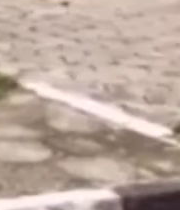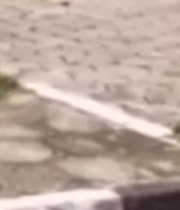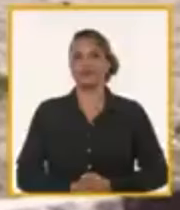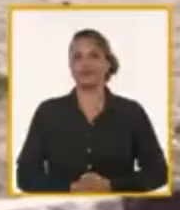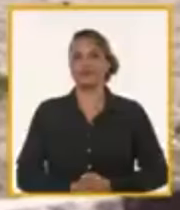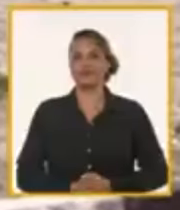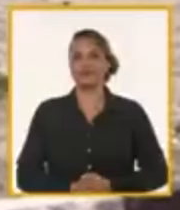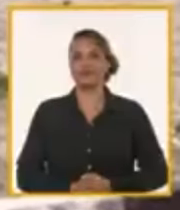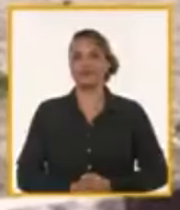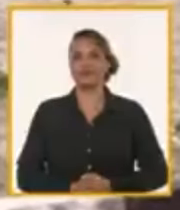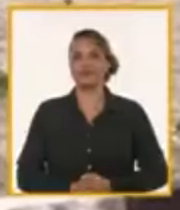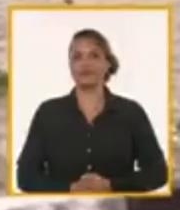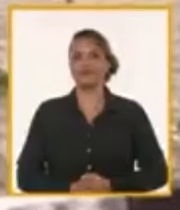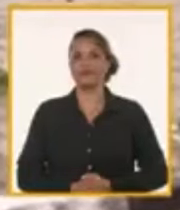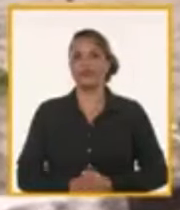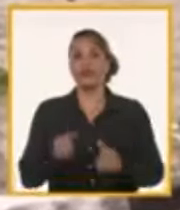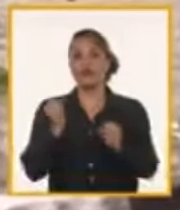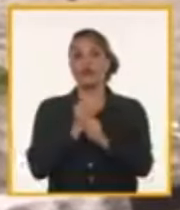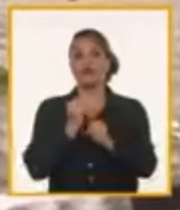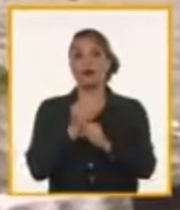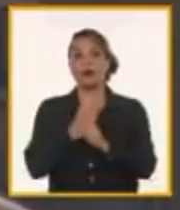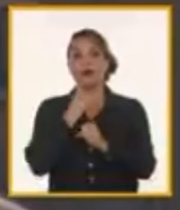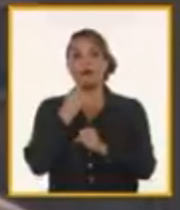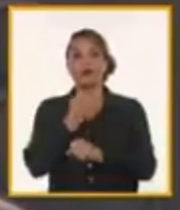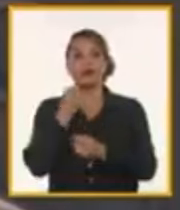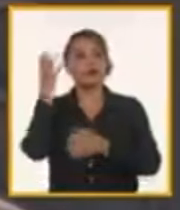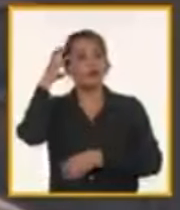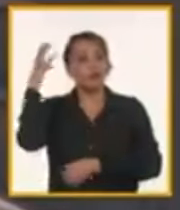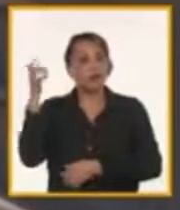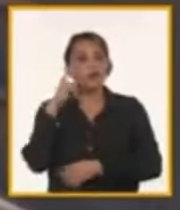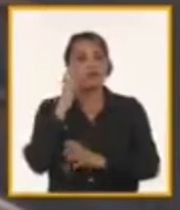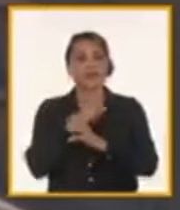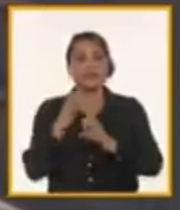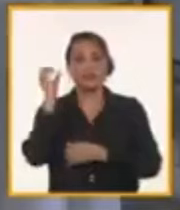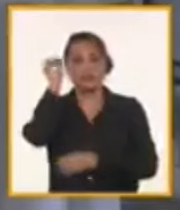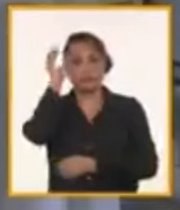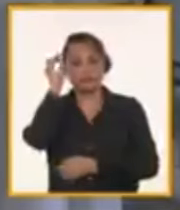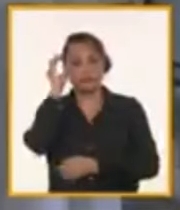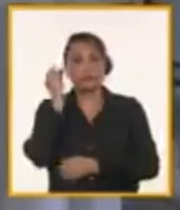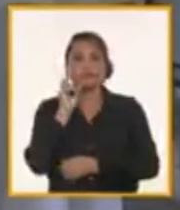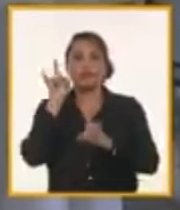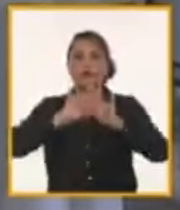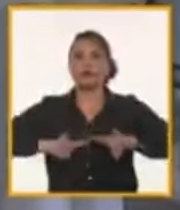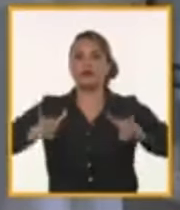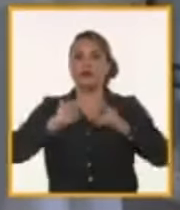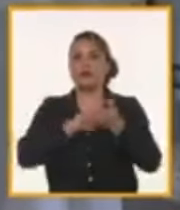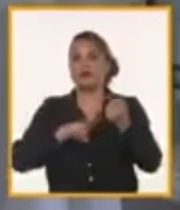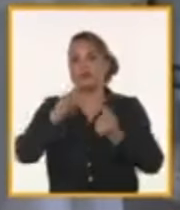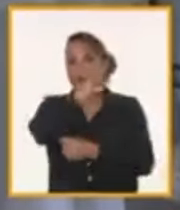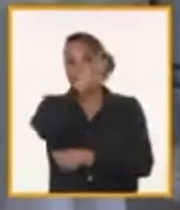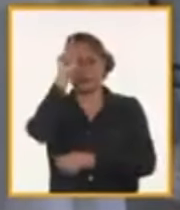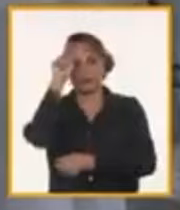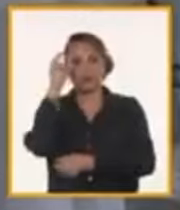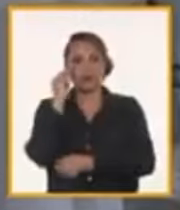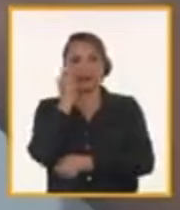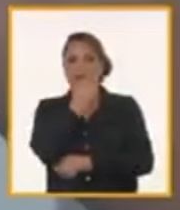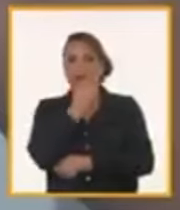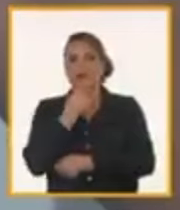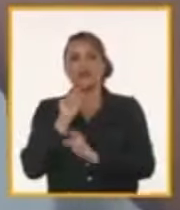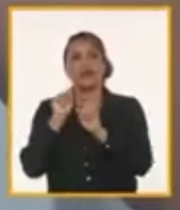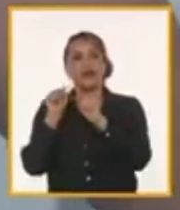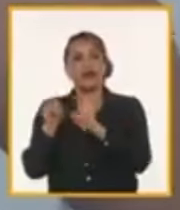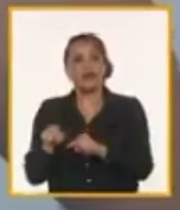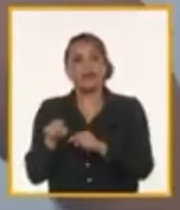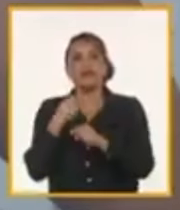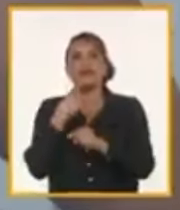con un rol esencial en la gestión de gobierno basada en ciencia e Innovación la universidad de santis espíritus José Martí Pérez se consolida en los